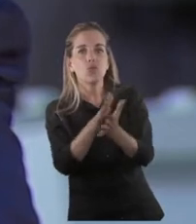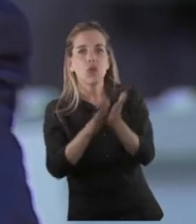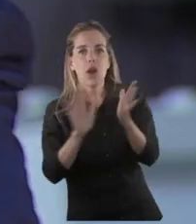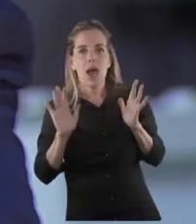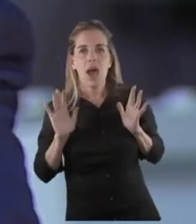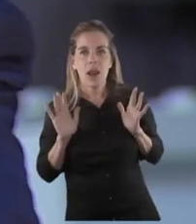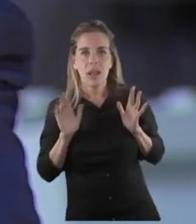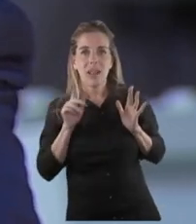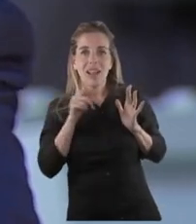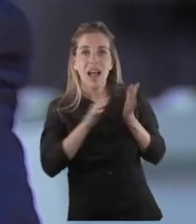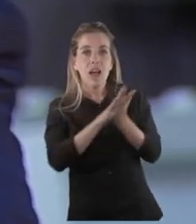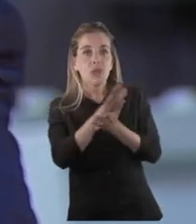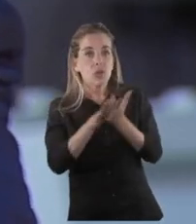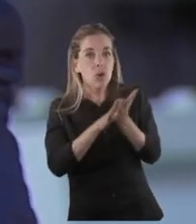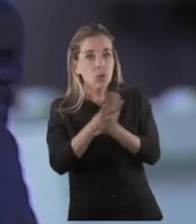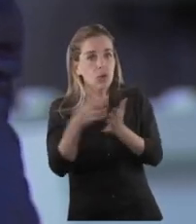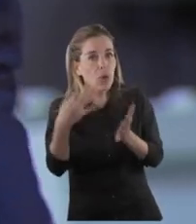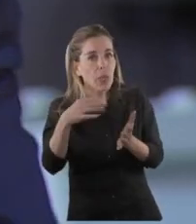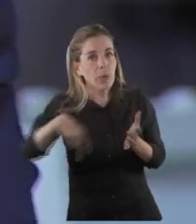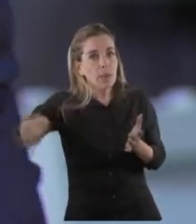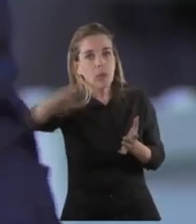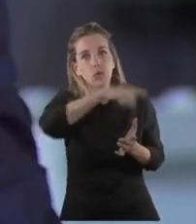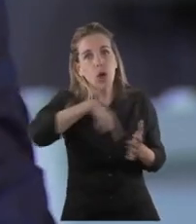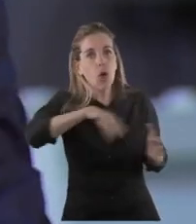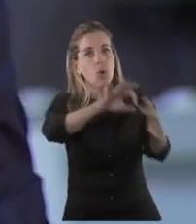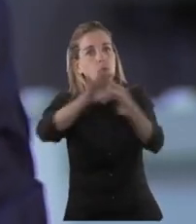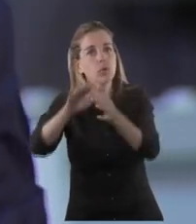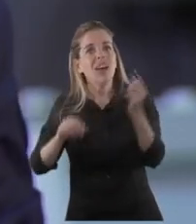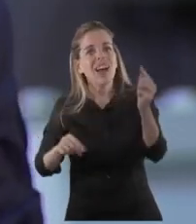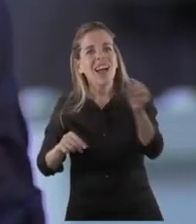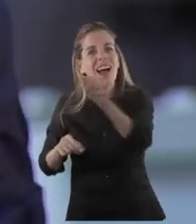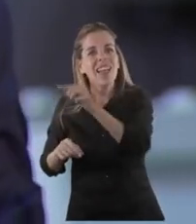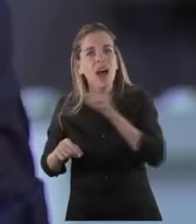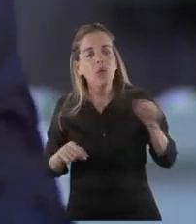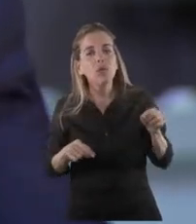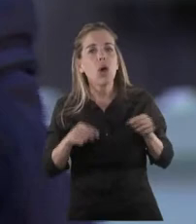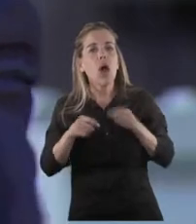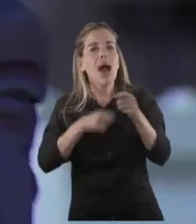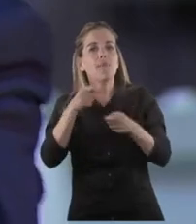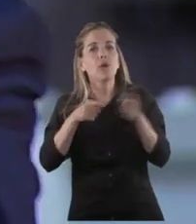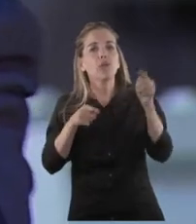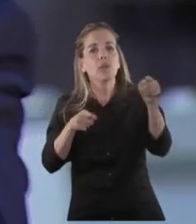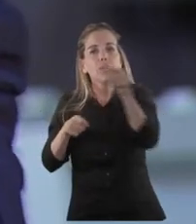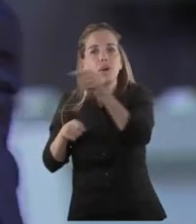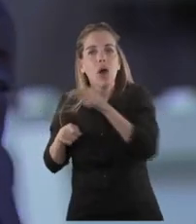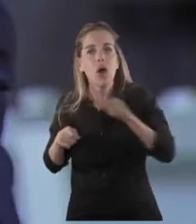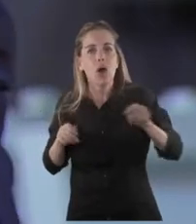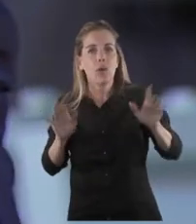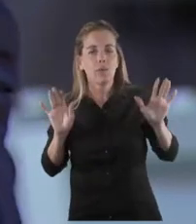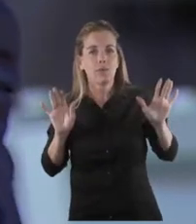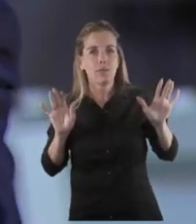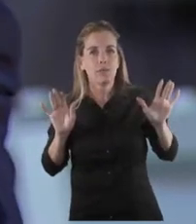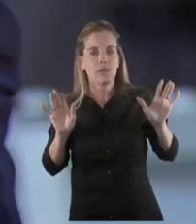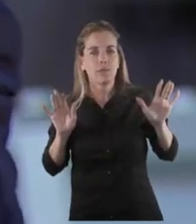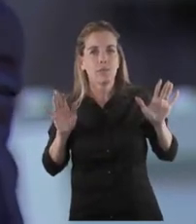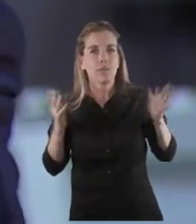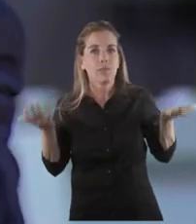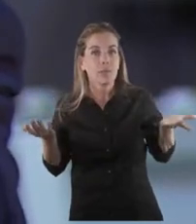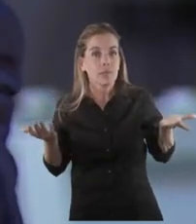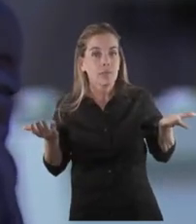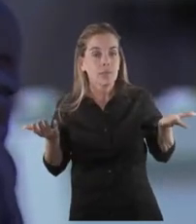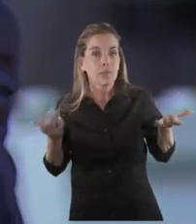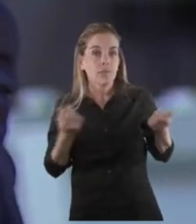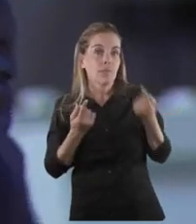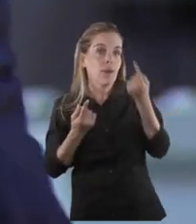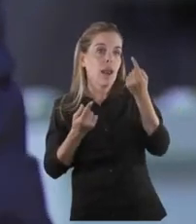Y esa solución la tenemos que encontrar entre todos, cada uno aportando lo suyo. Lo que no es posible es garantizarle la ganancia